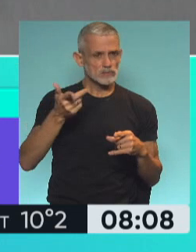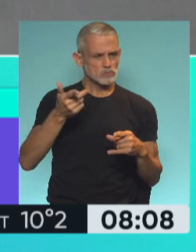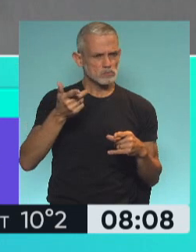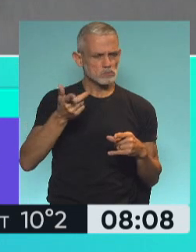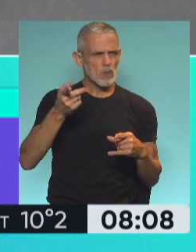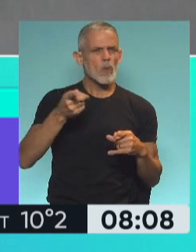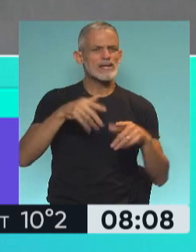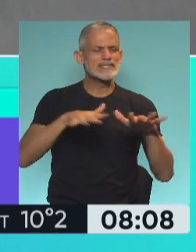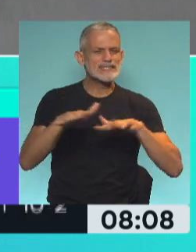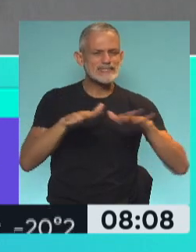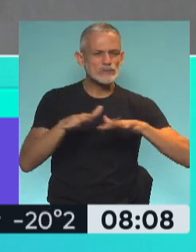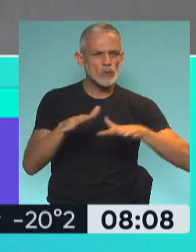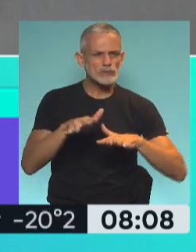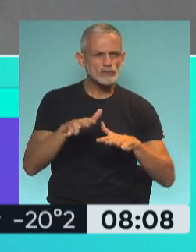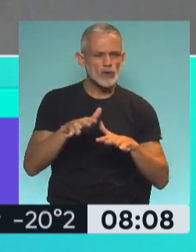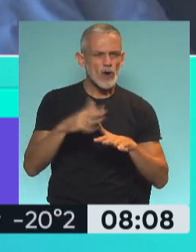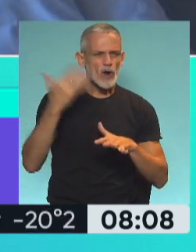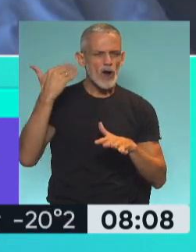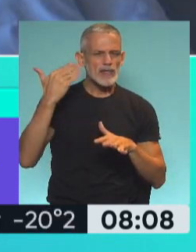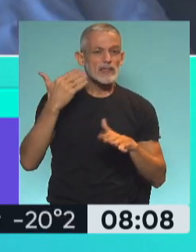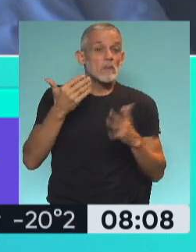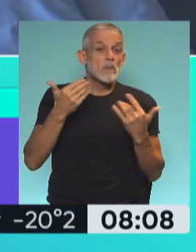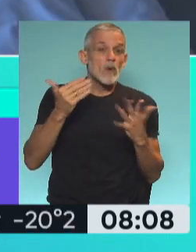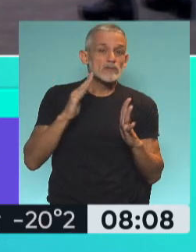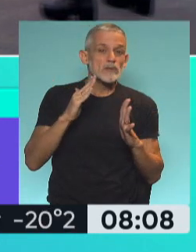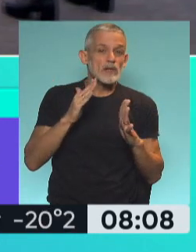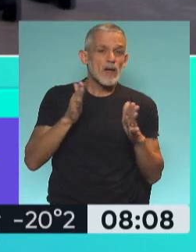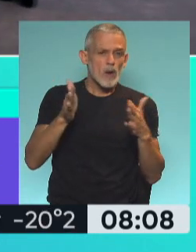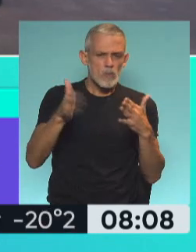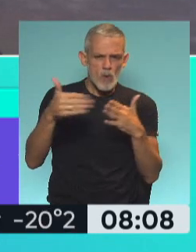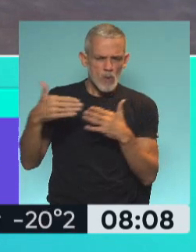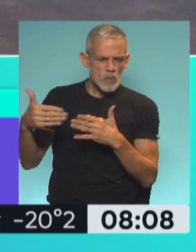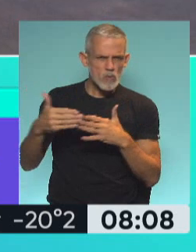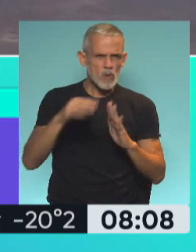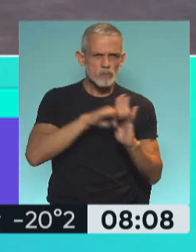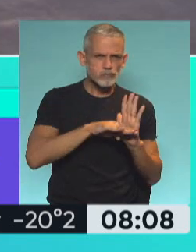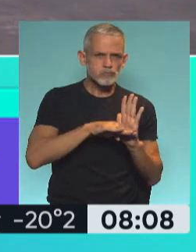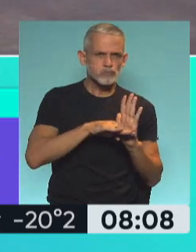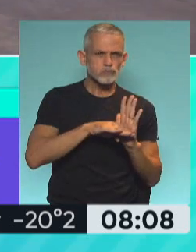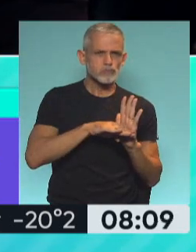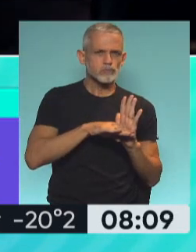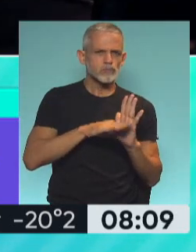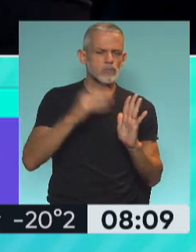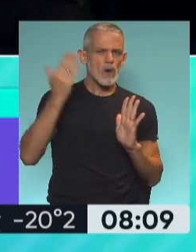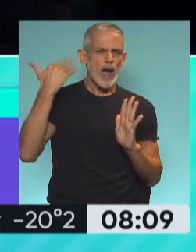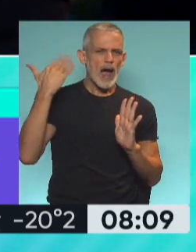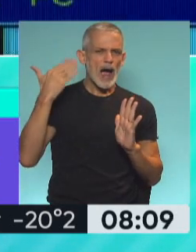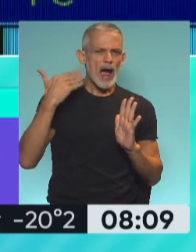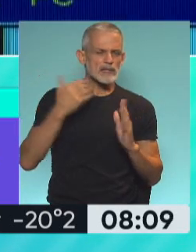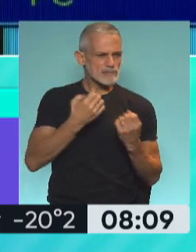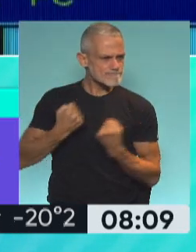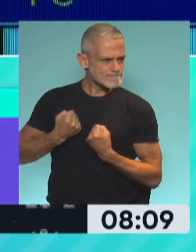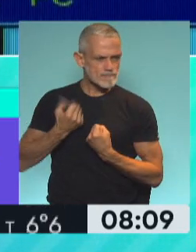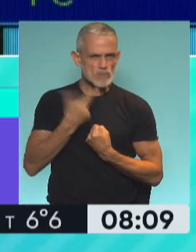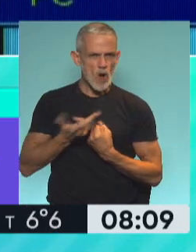de una situación en donde la posibilidad de cualquier restricción era abiertamente